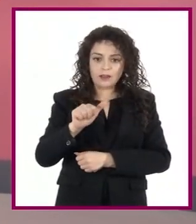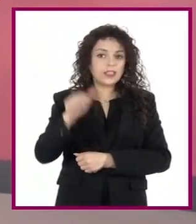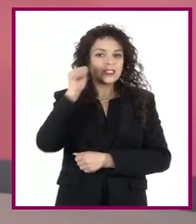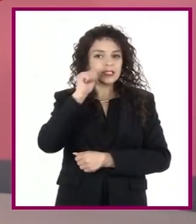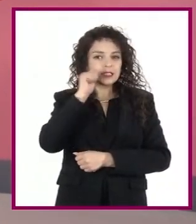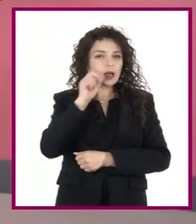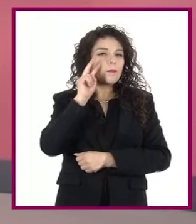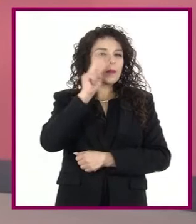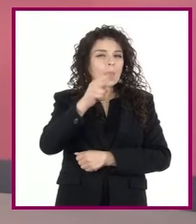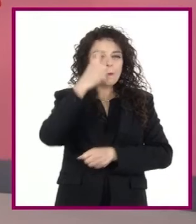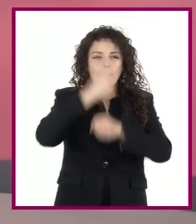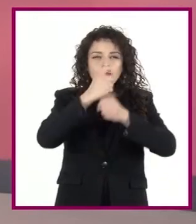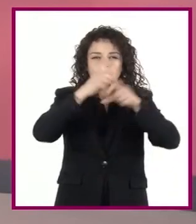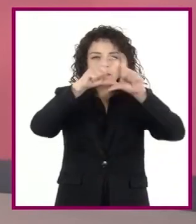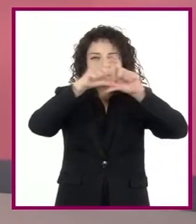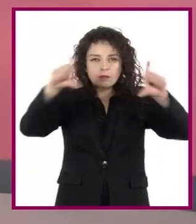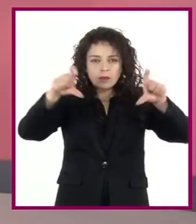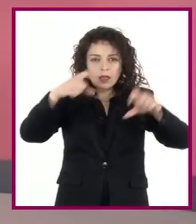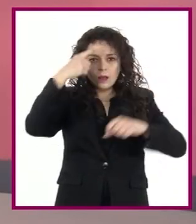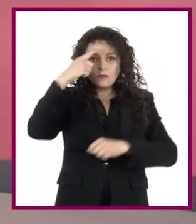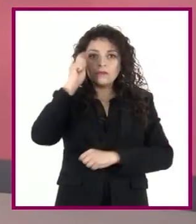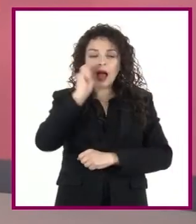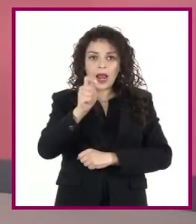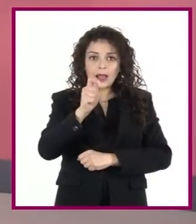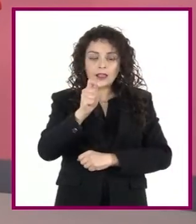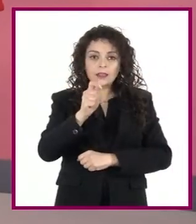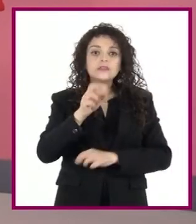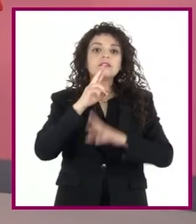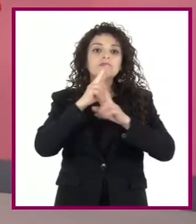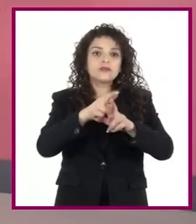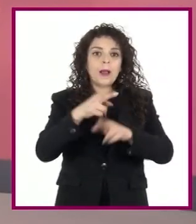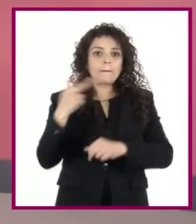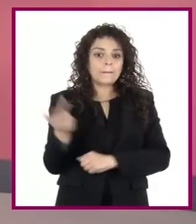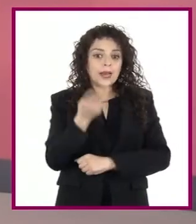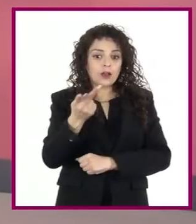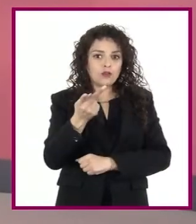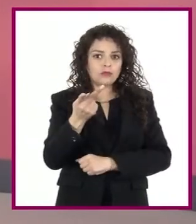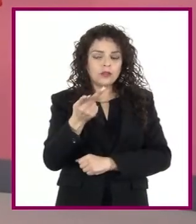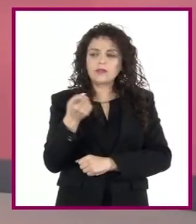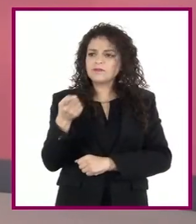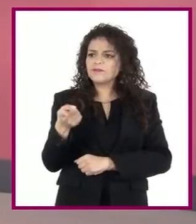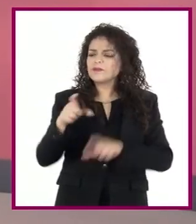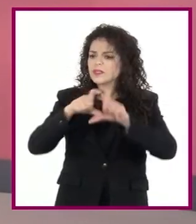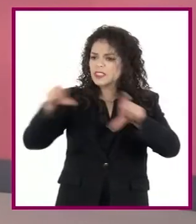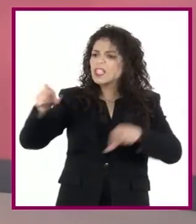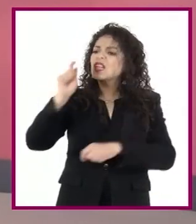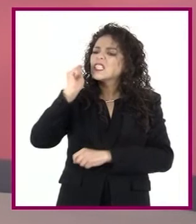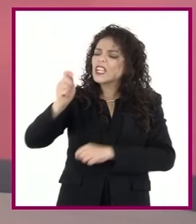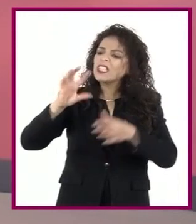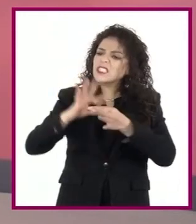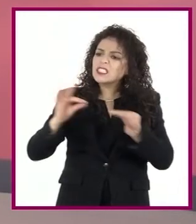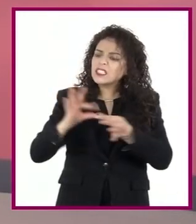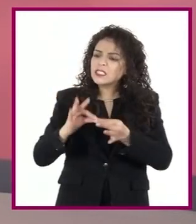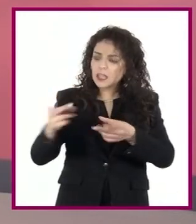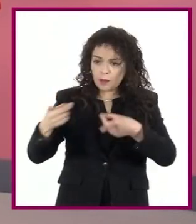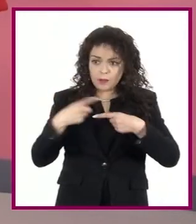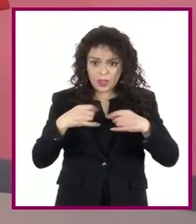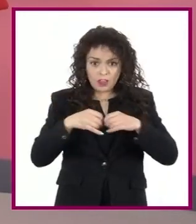y buscamos responder a las siguientes preguntas. ¿De qué habla este párrafo? ¿Me da información